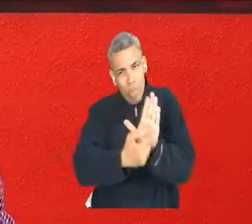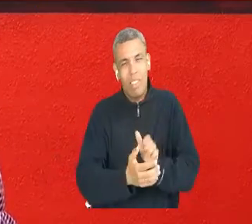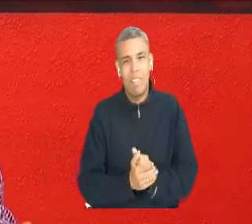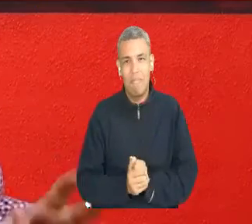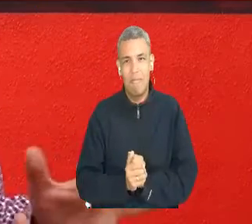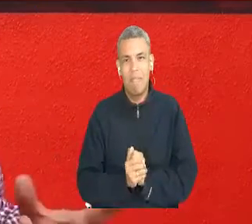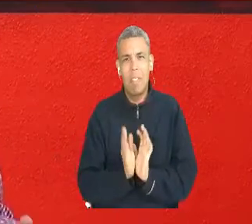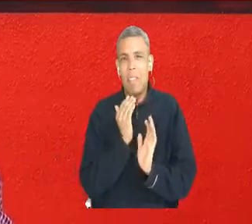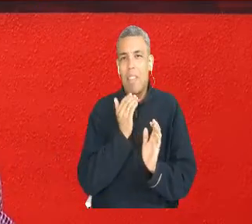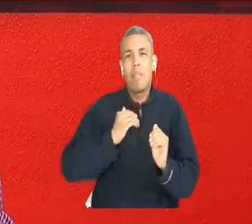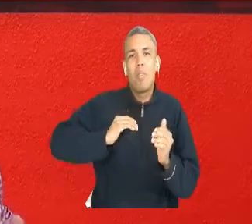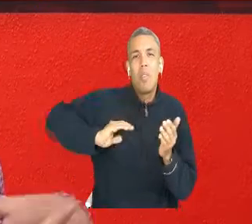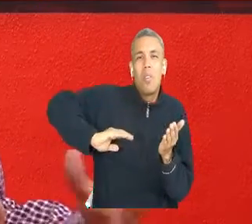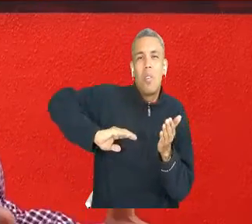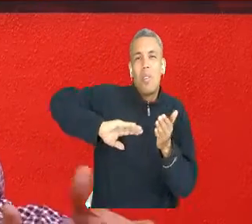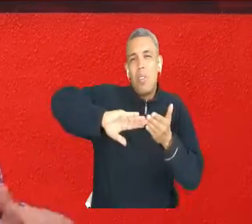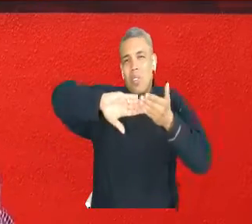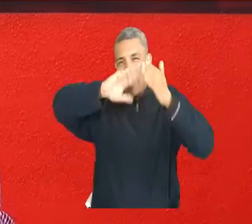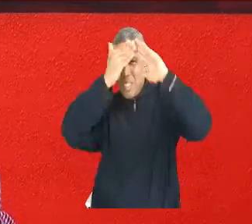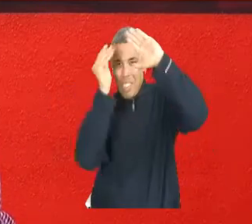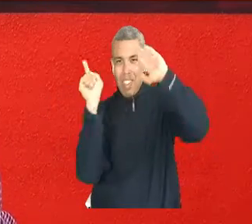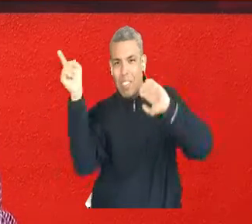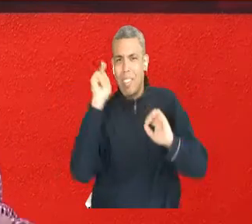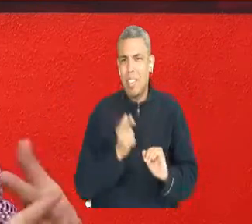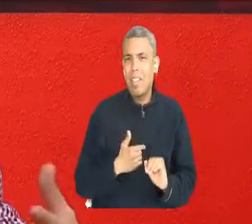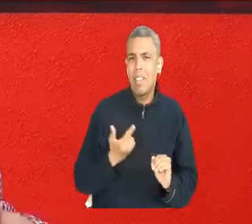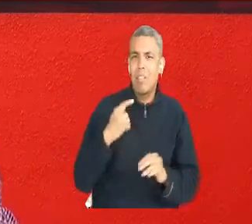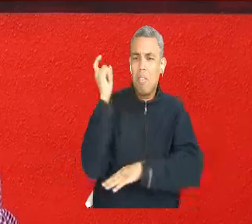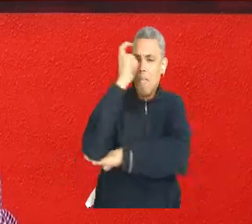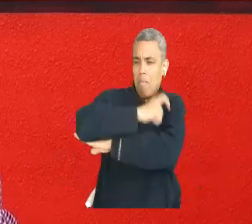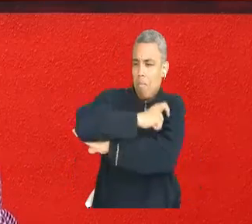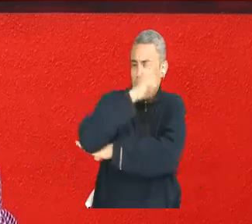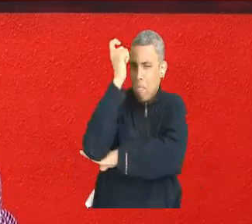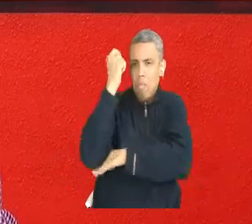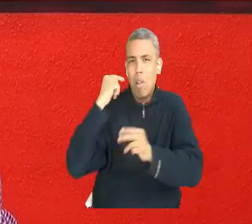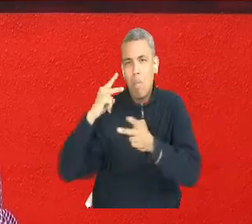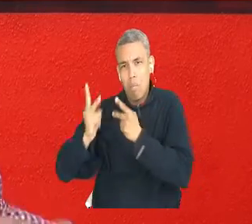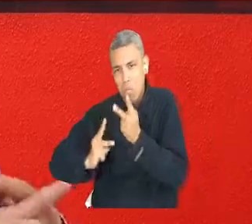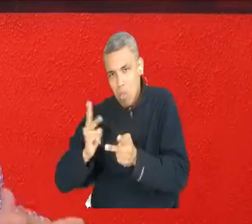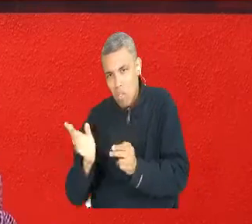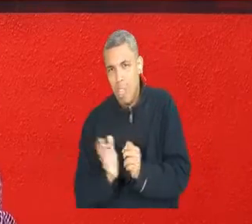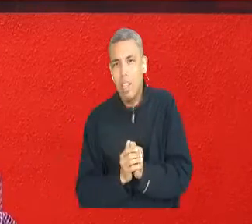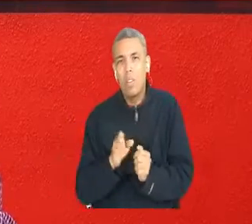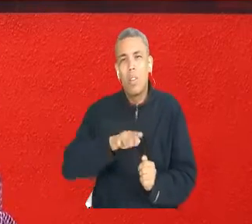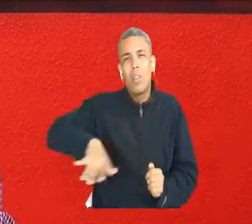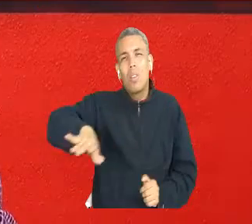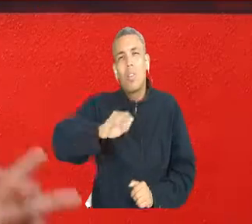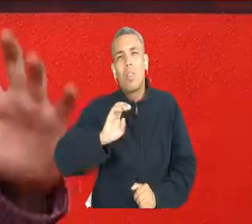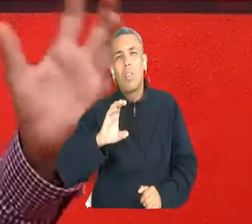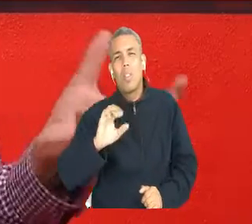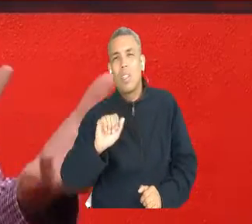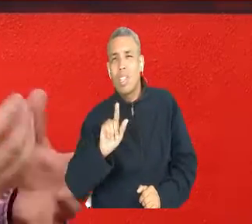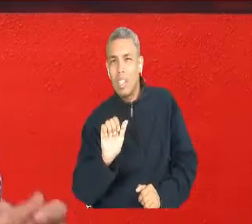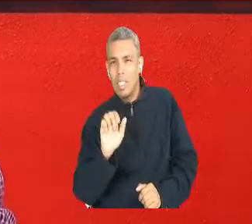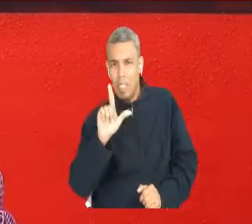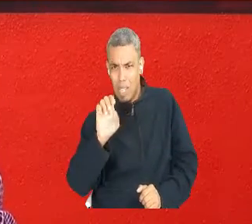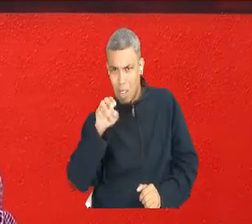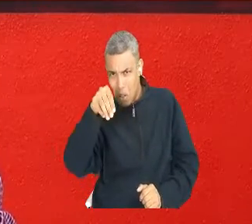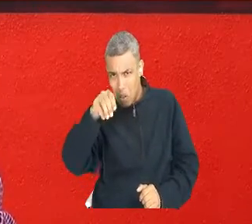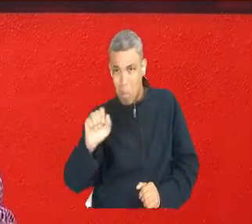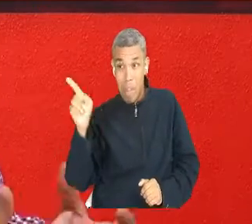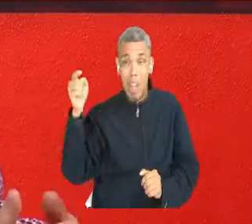centro esta casa loma que está el museo de petróleo los primeros pozos que se exploraron en las primeras zonas de bombeo toda la historia